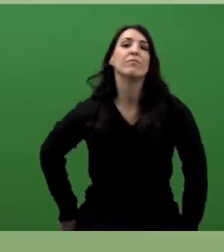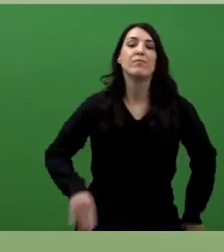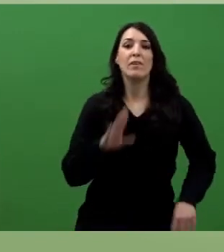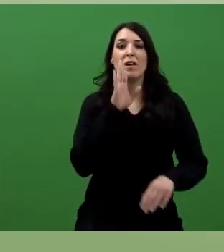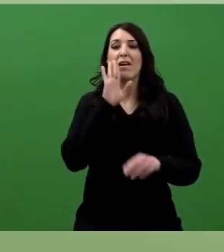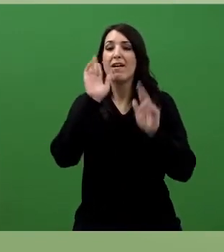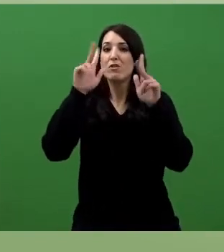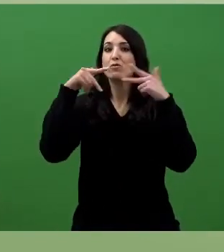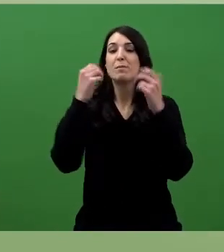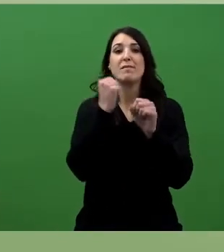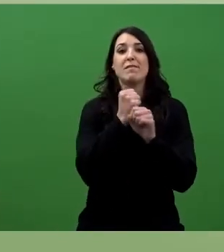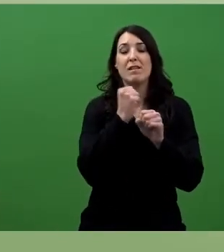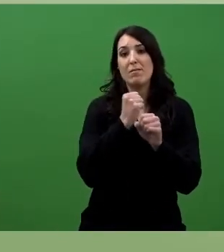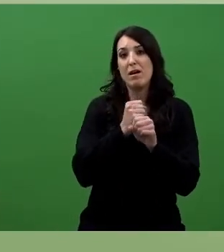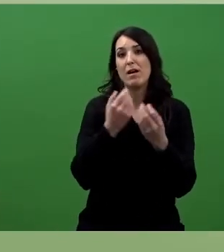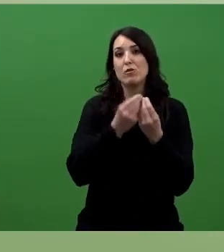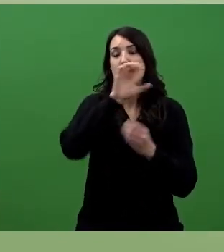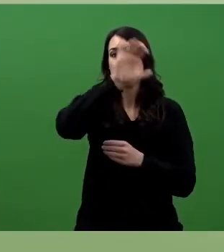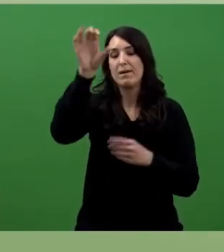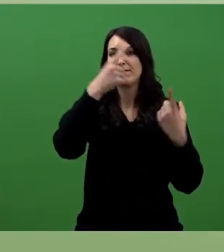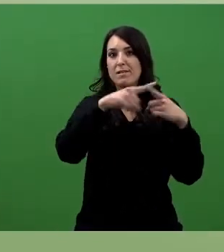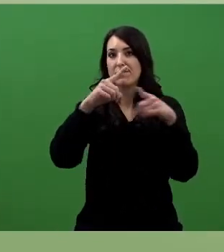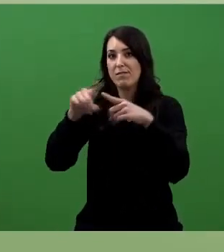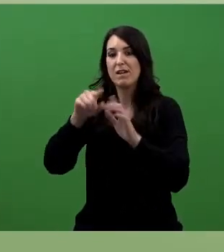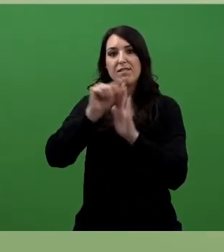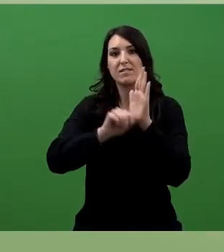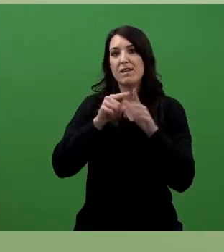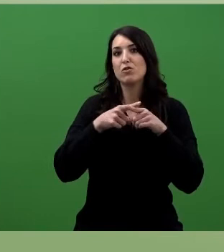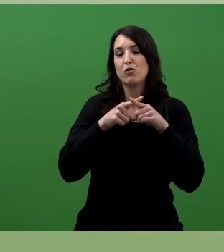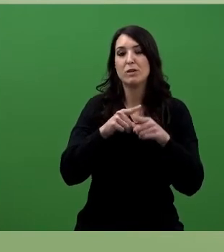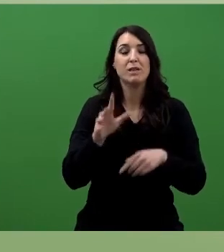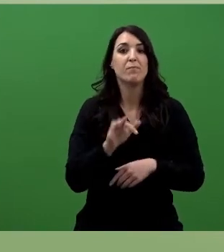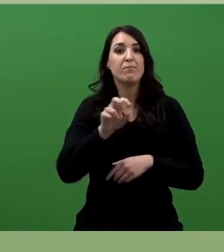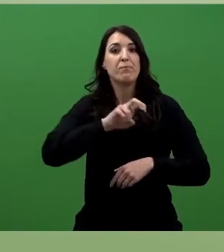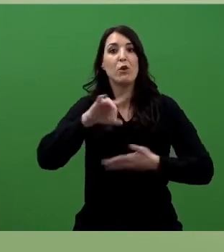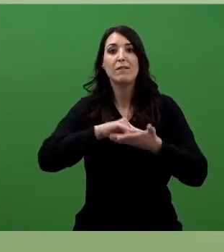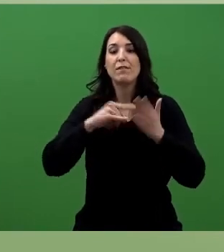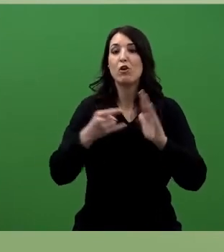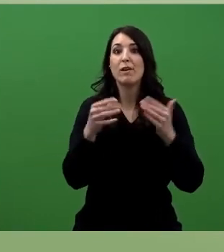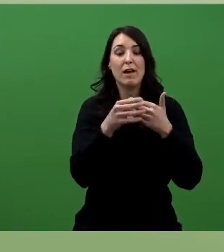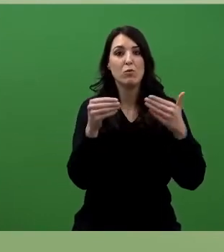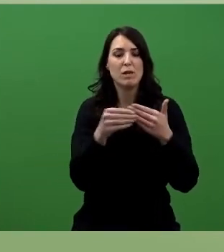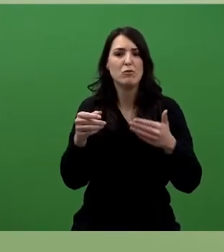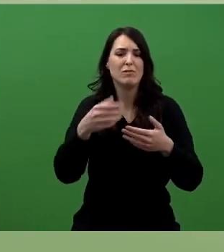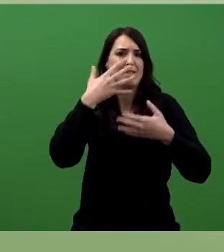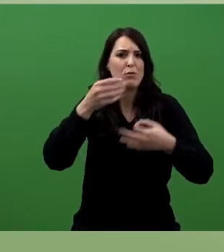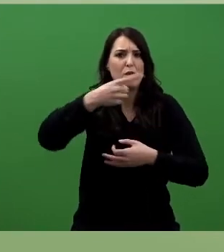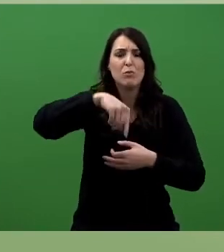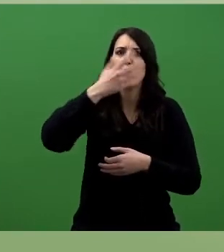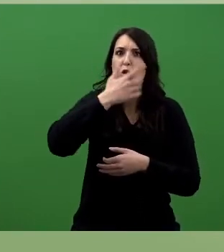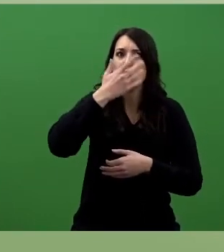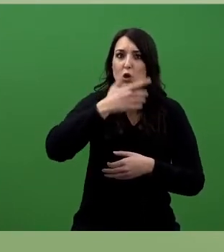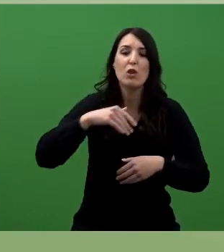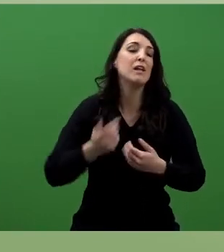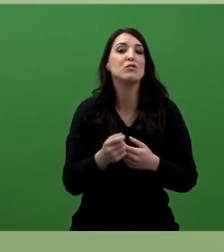ellos. Y una de las ontologías más importantes que utilizamos, que seguro que conocéis todo, son la Human